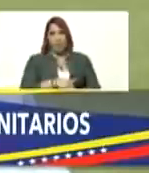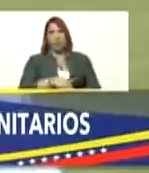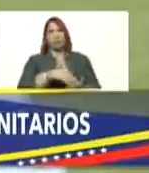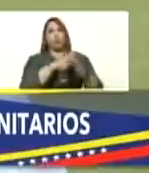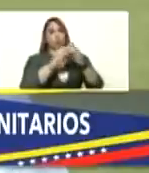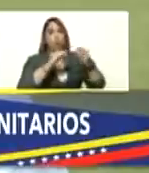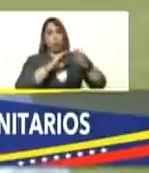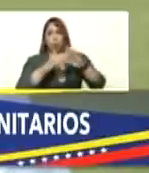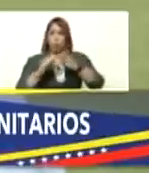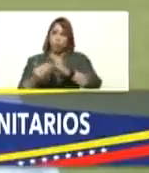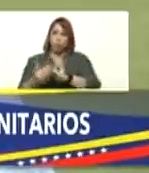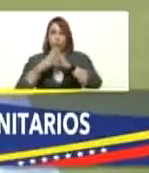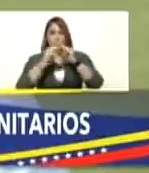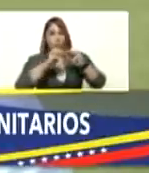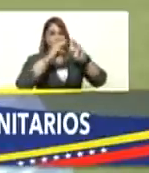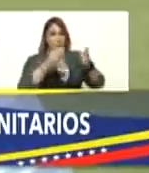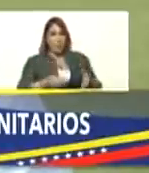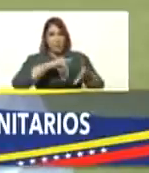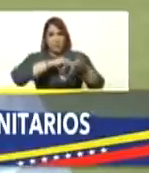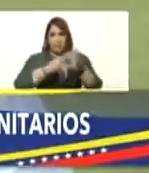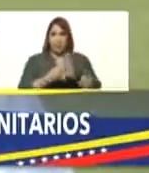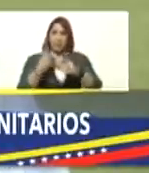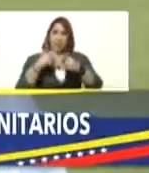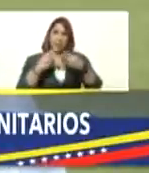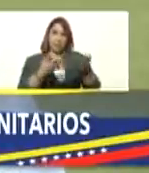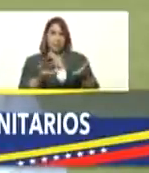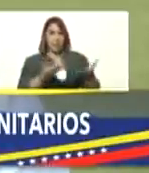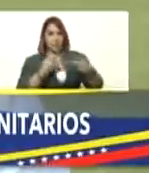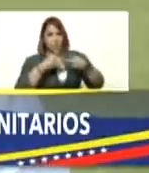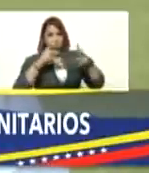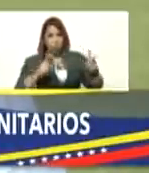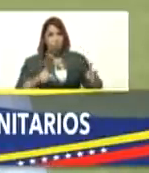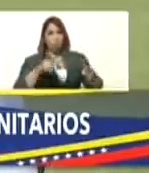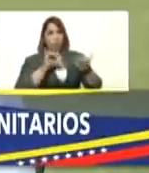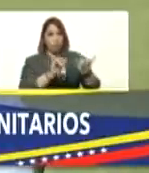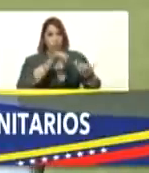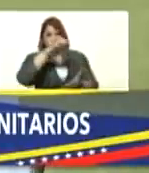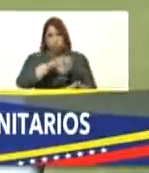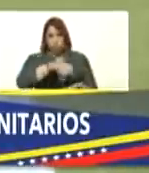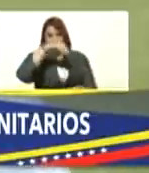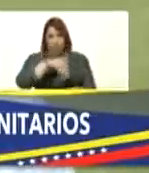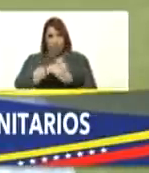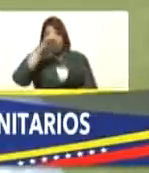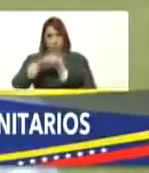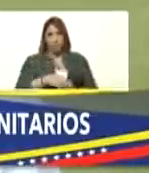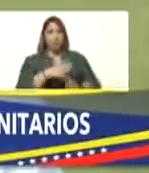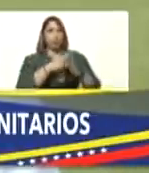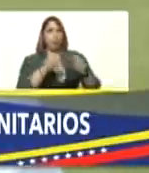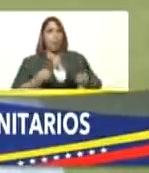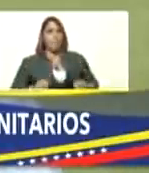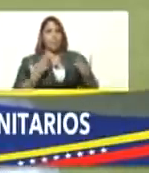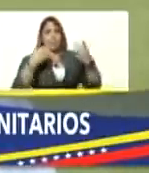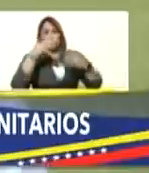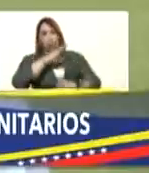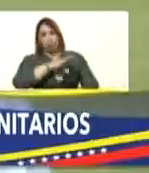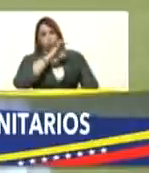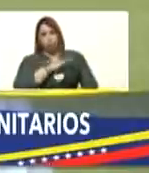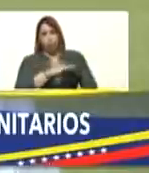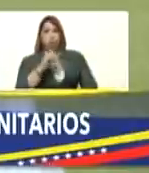territorio, todas las mesas técnicas de los distintos servicios públicos de ese territorio y todas las expresiones sociales